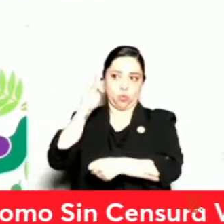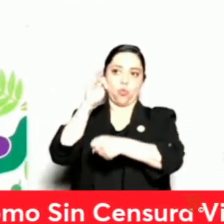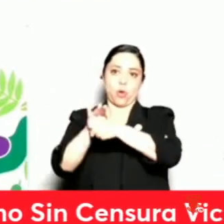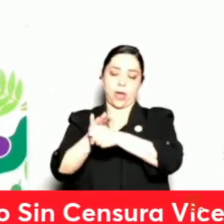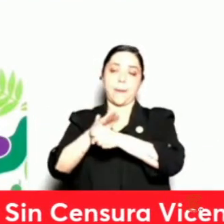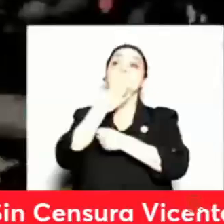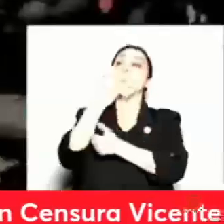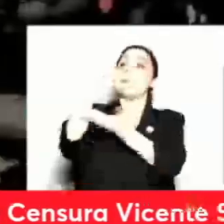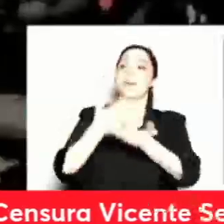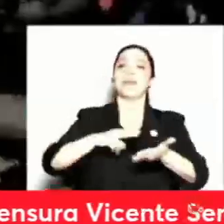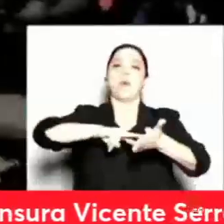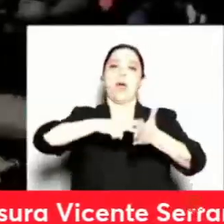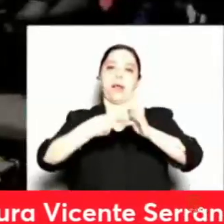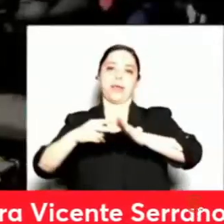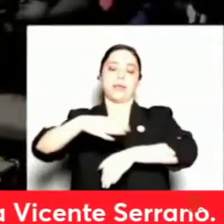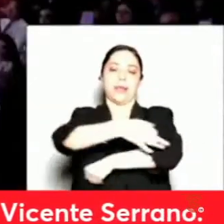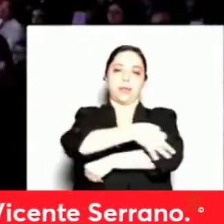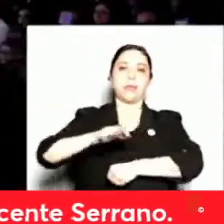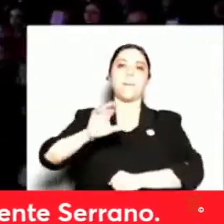Lubiano.